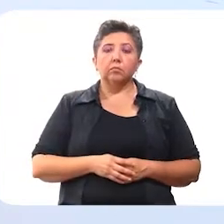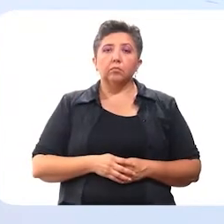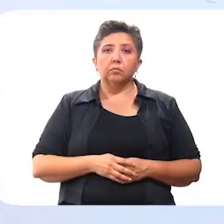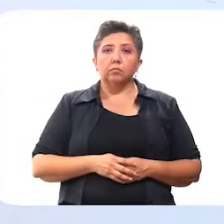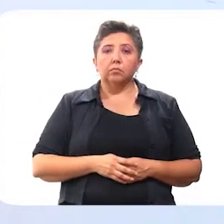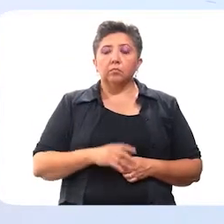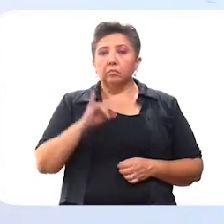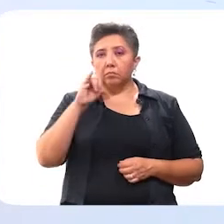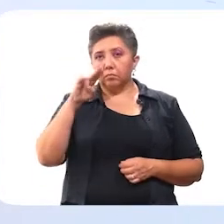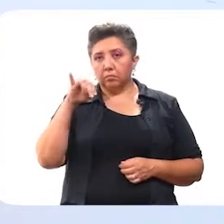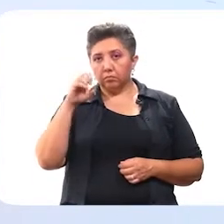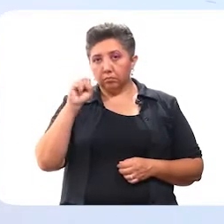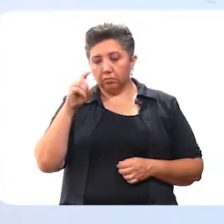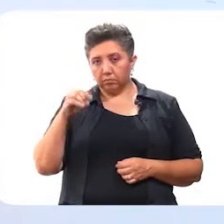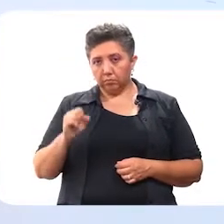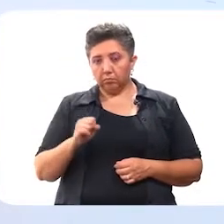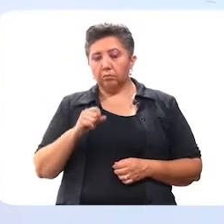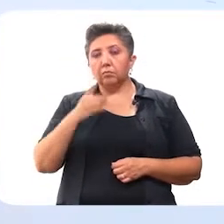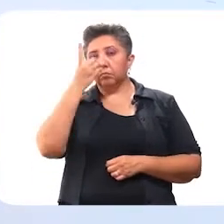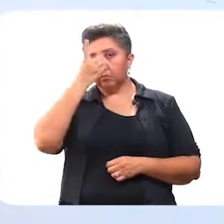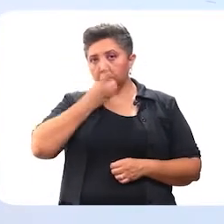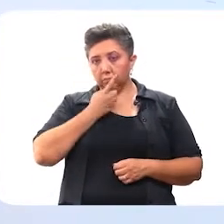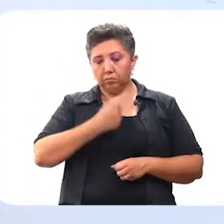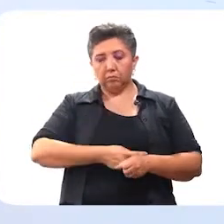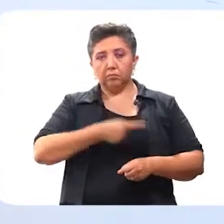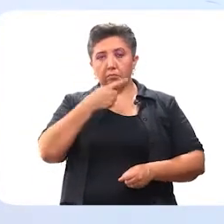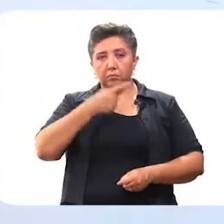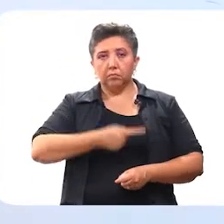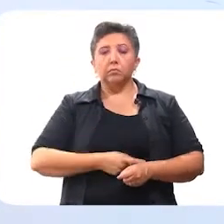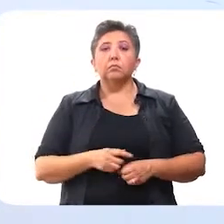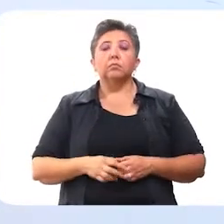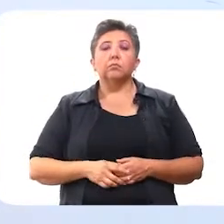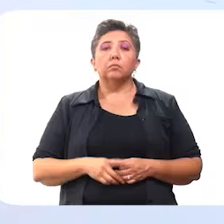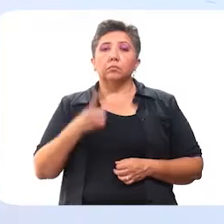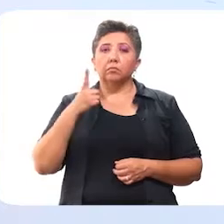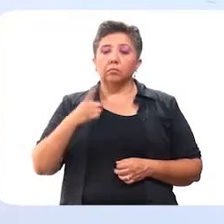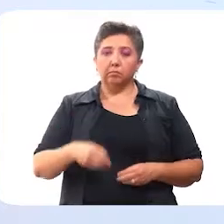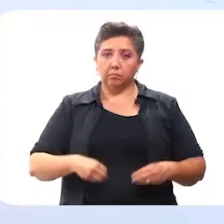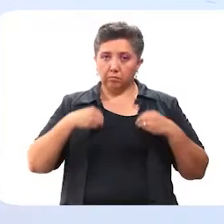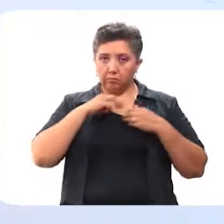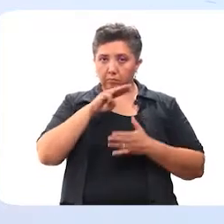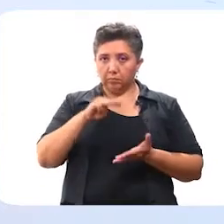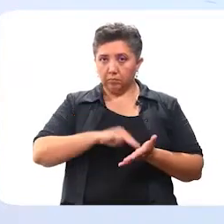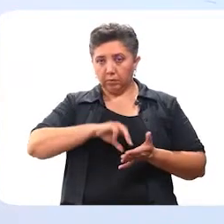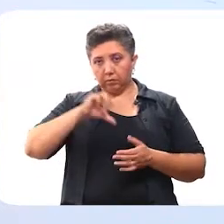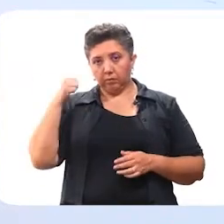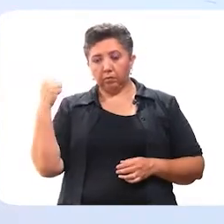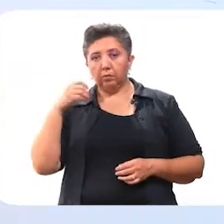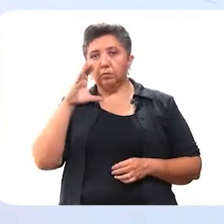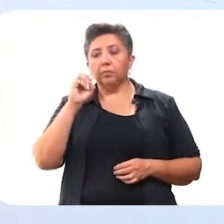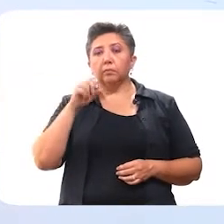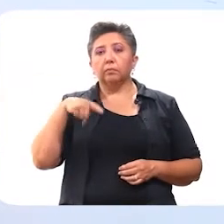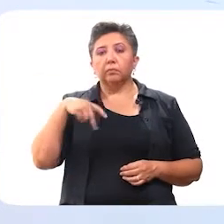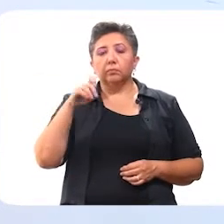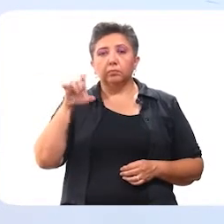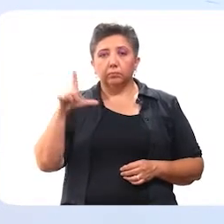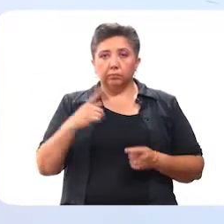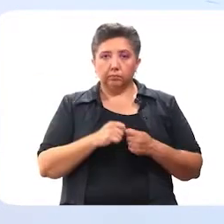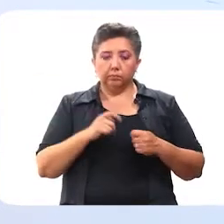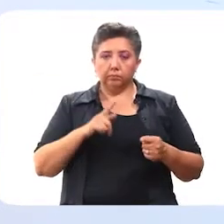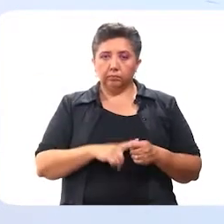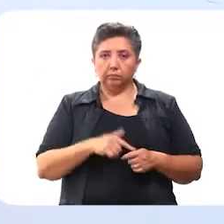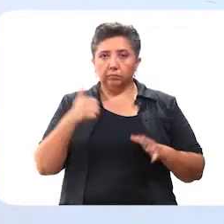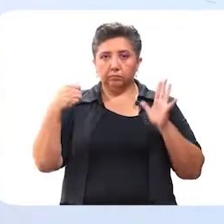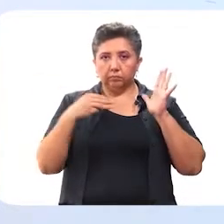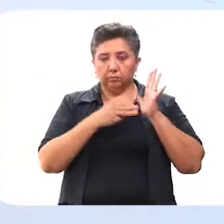encontraban inmunosupresión, diabetes e hipertensión. Uno residía en Mérida y uno en Concal. En total